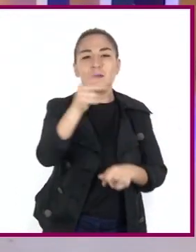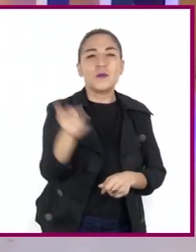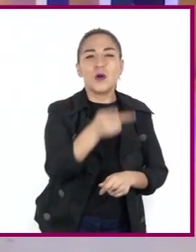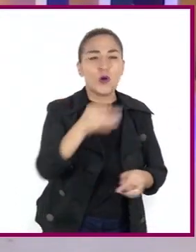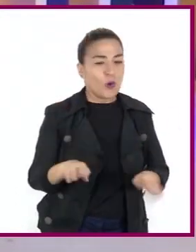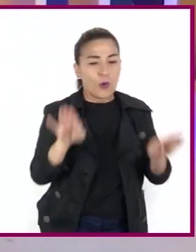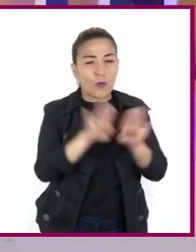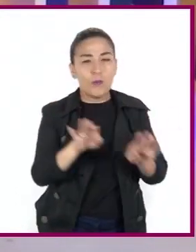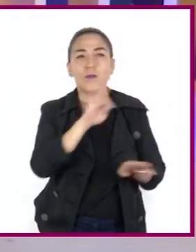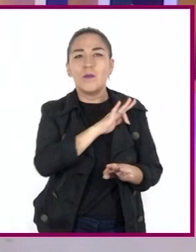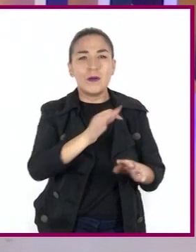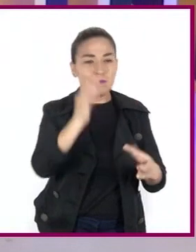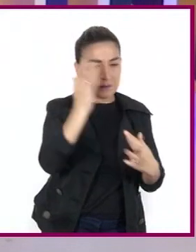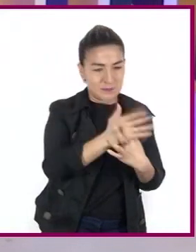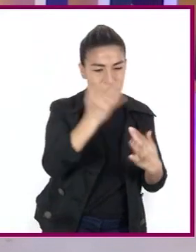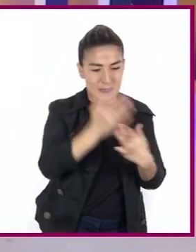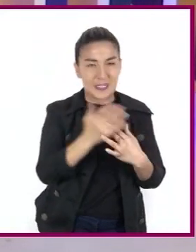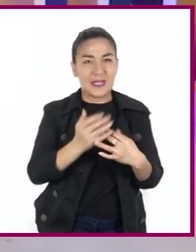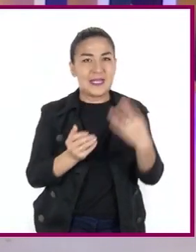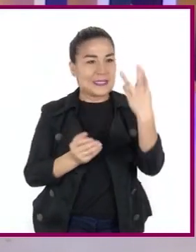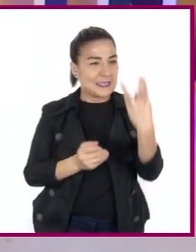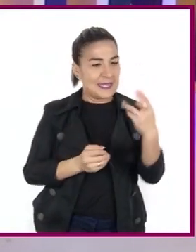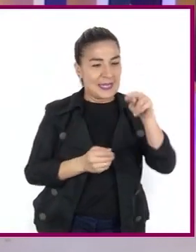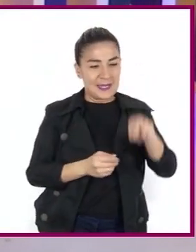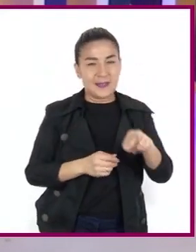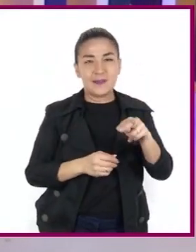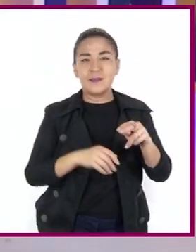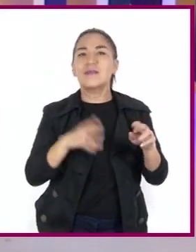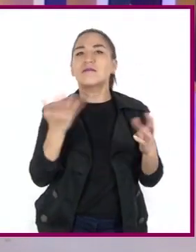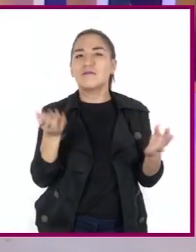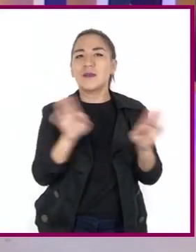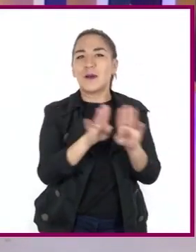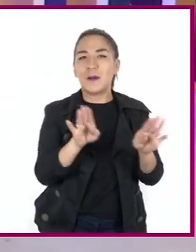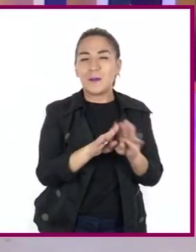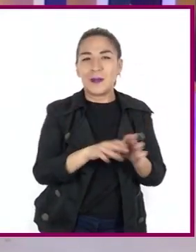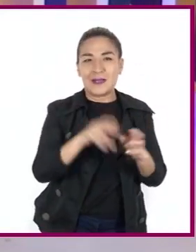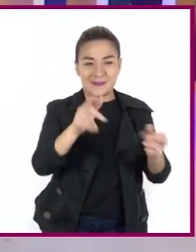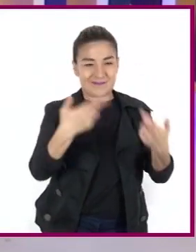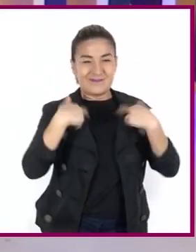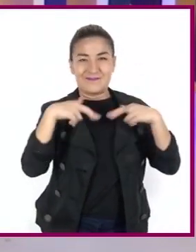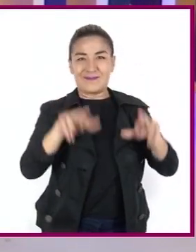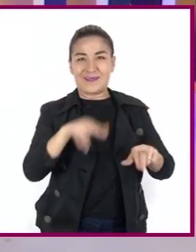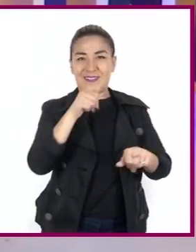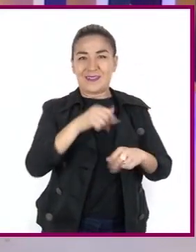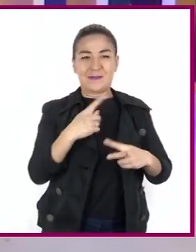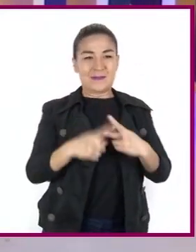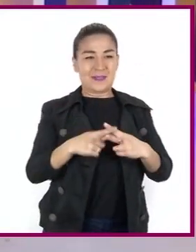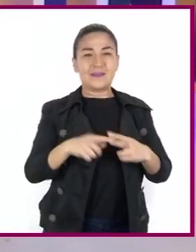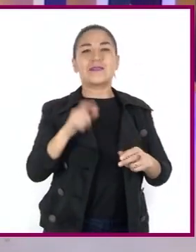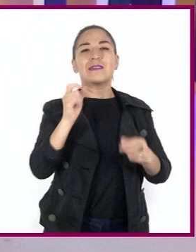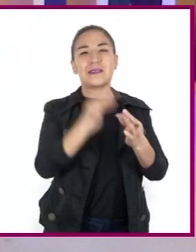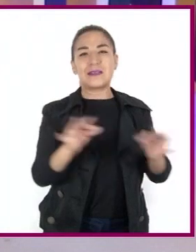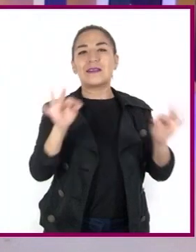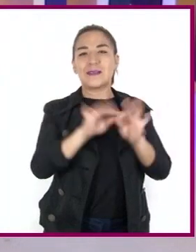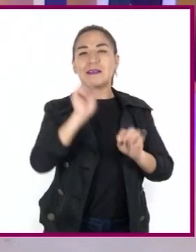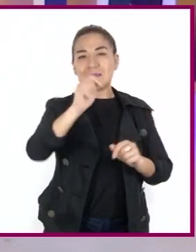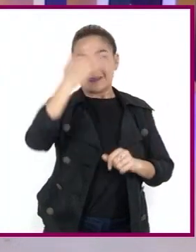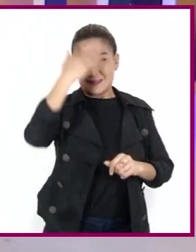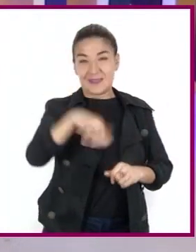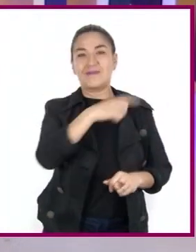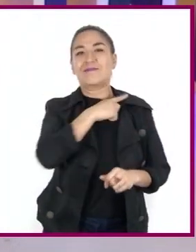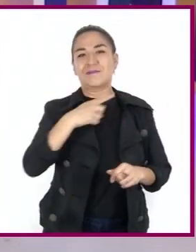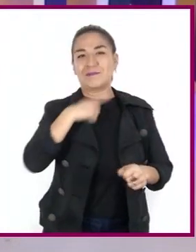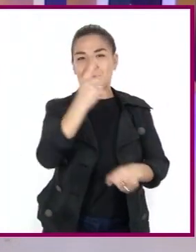podemos descomponer 3n en partes? Para descomponer una expresión algebraica es muy importante saber